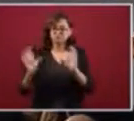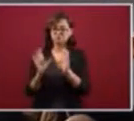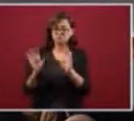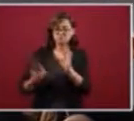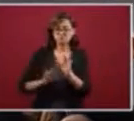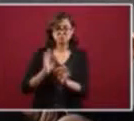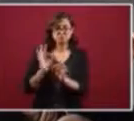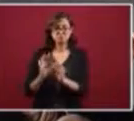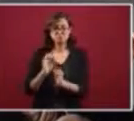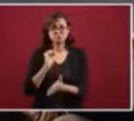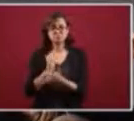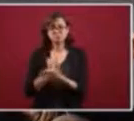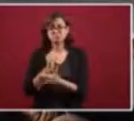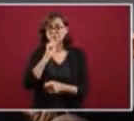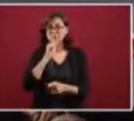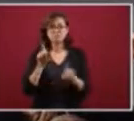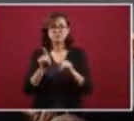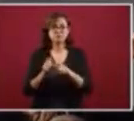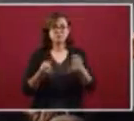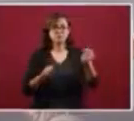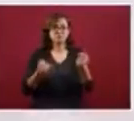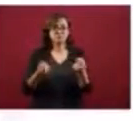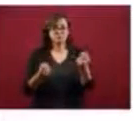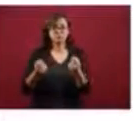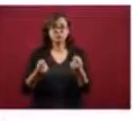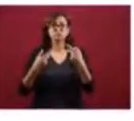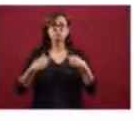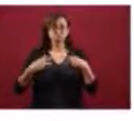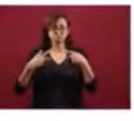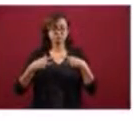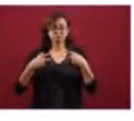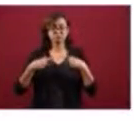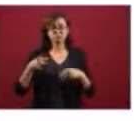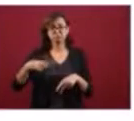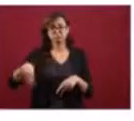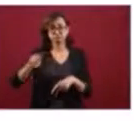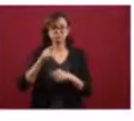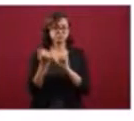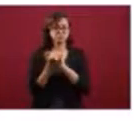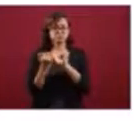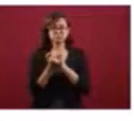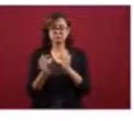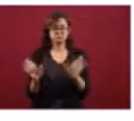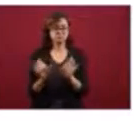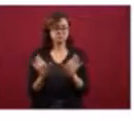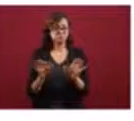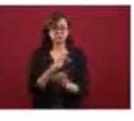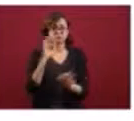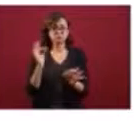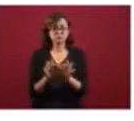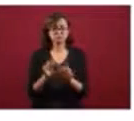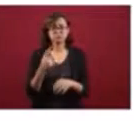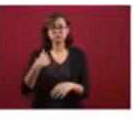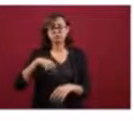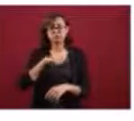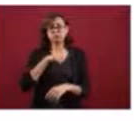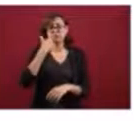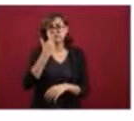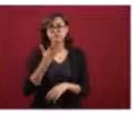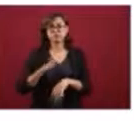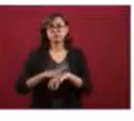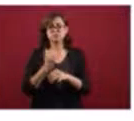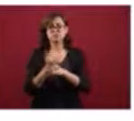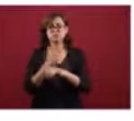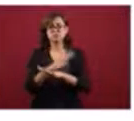adecuada y que los pilotos, la tripulación, tenían al corriente sus circuitos. Queremos informarles que